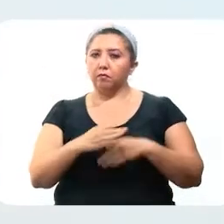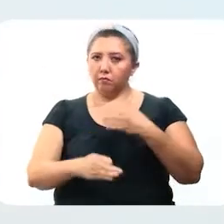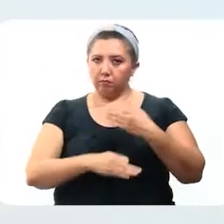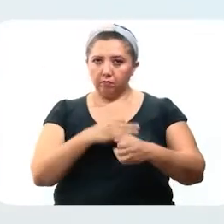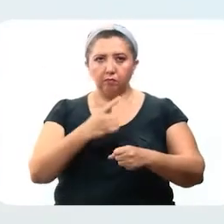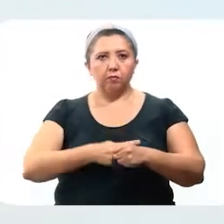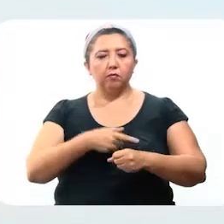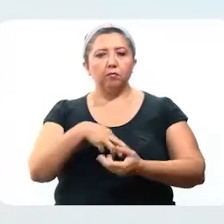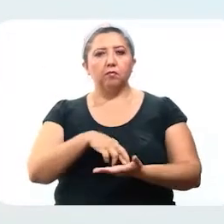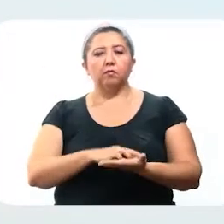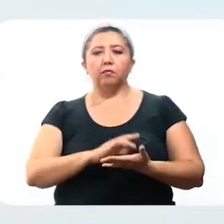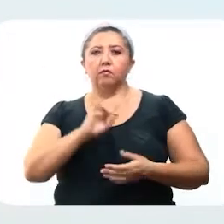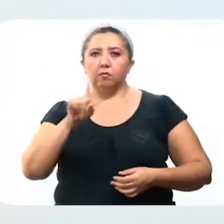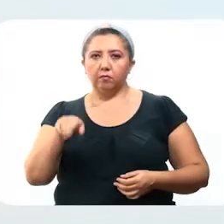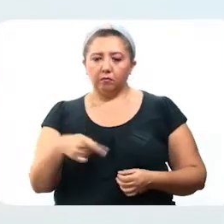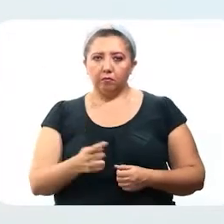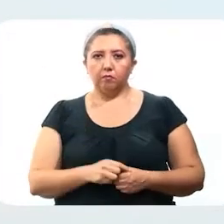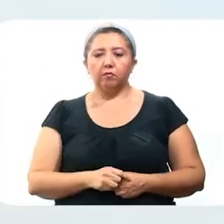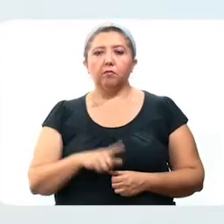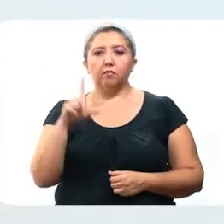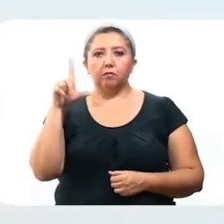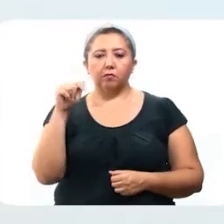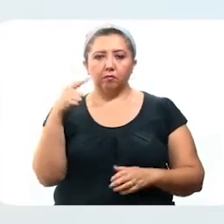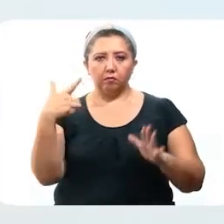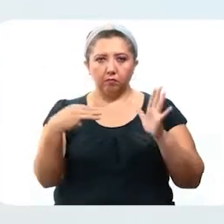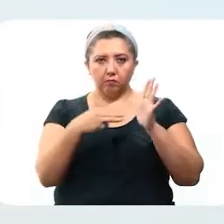total de los contagios registrados, que es